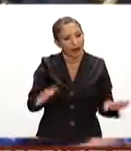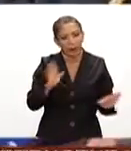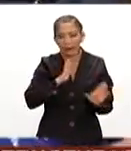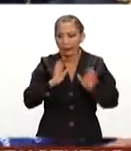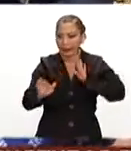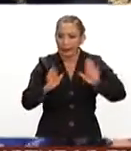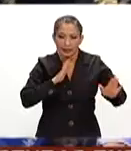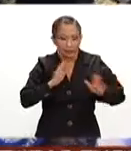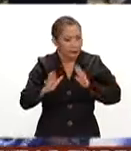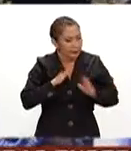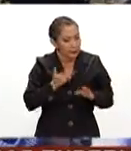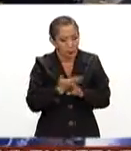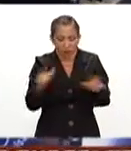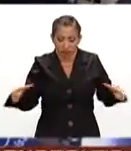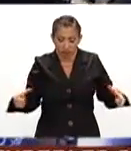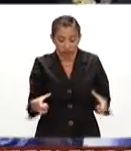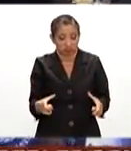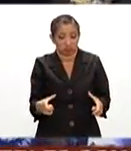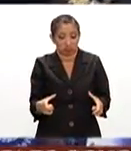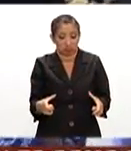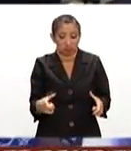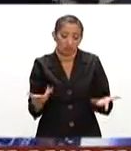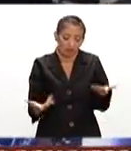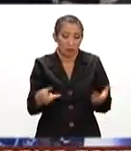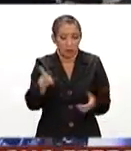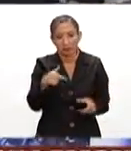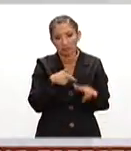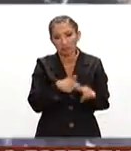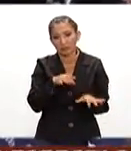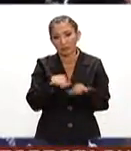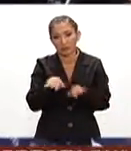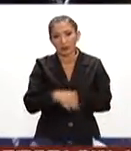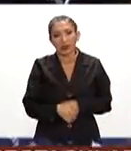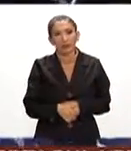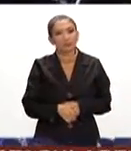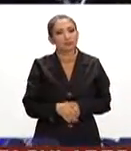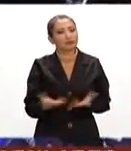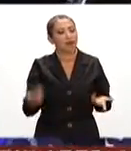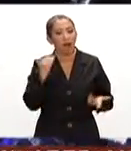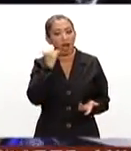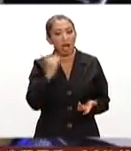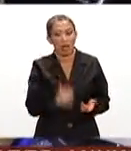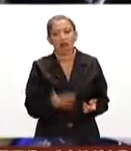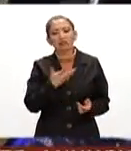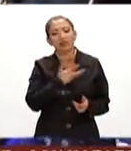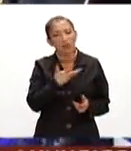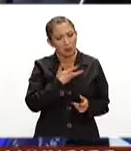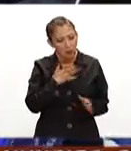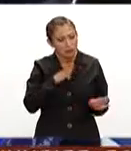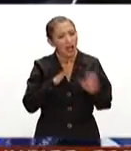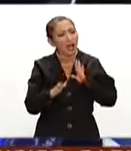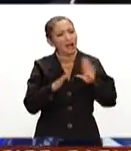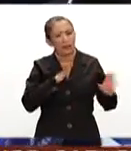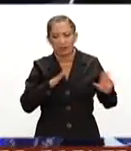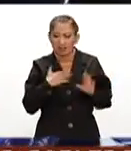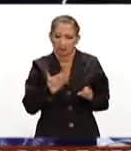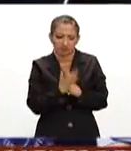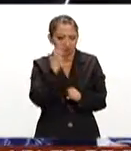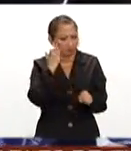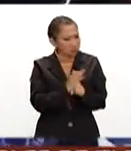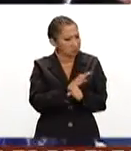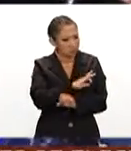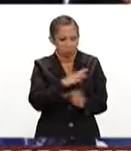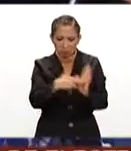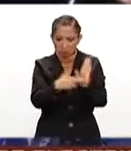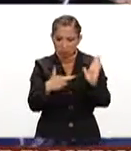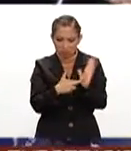ejército proporcionalmente pequeño, pero bueno, seguimos trabajando. No tenemos un déficit, tenemos el ejército que está establecido